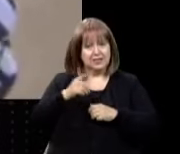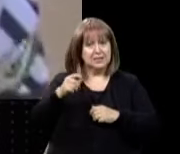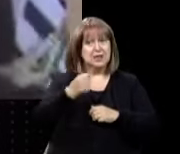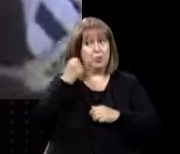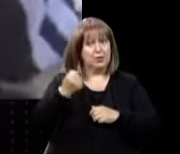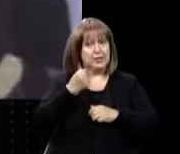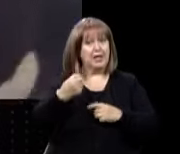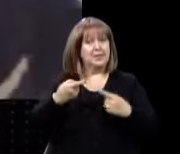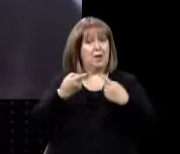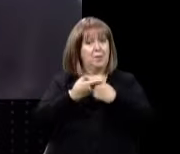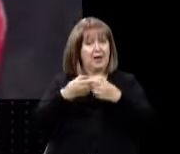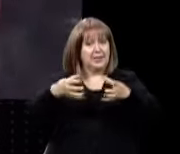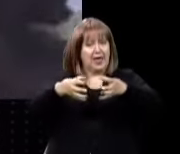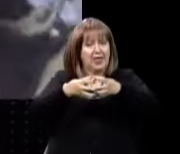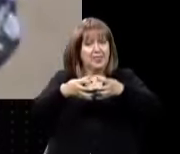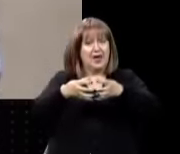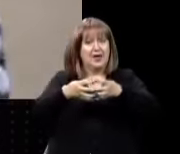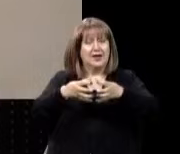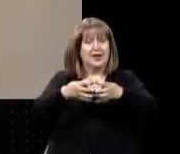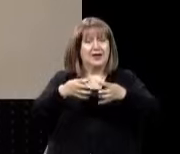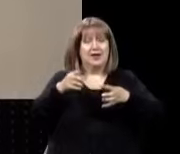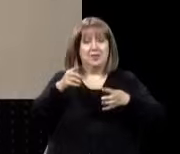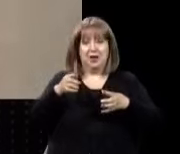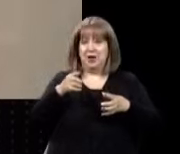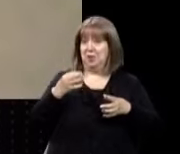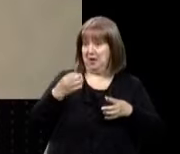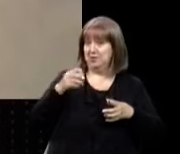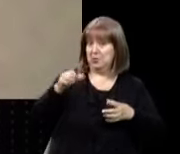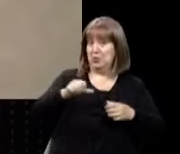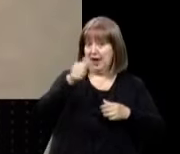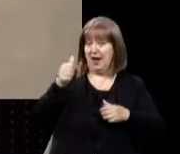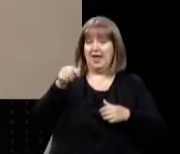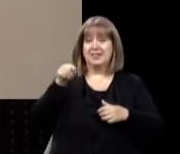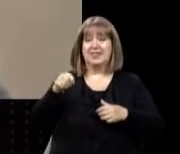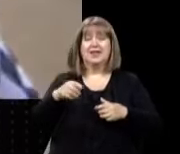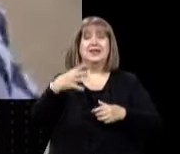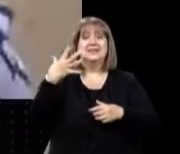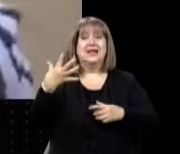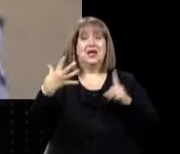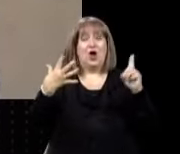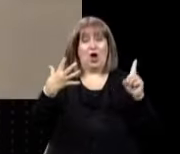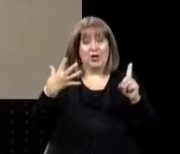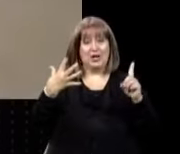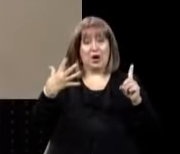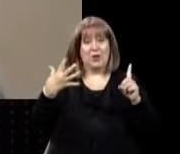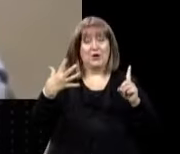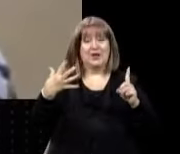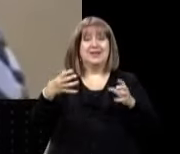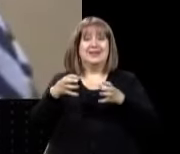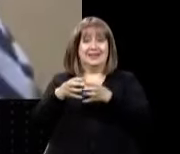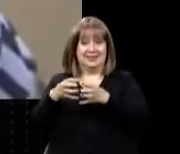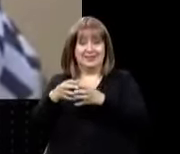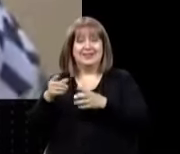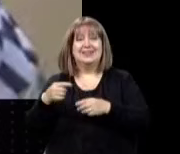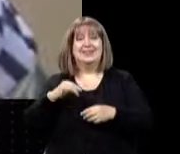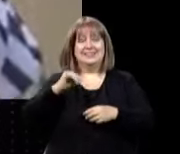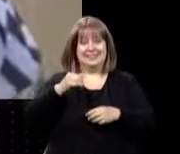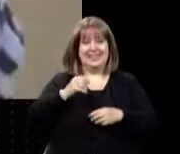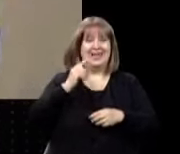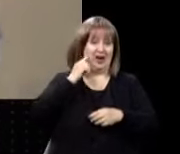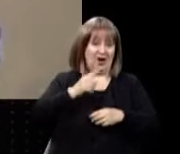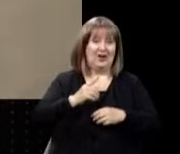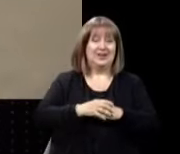importante, Defensor le pidió un rival muy duro, pero lo dominaron el partido y se dieron un triunfo por 5 tantos contra 1. Sí, está en atrás nuestro y hicimos el